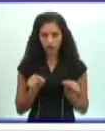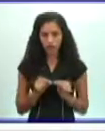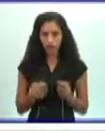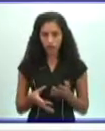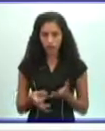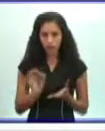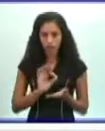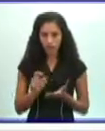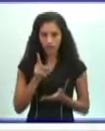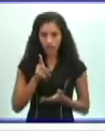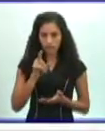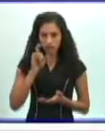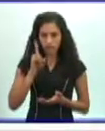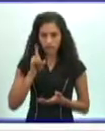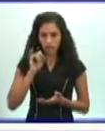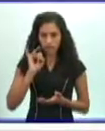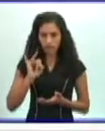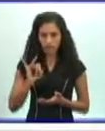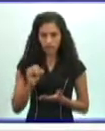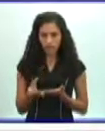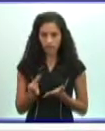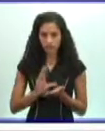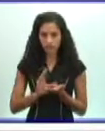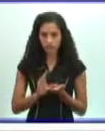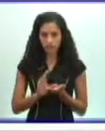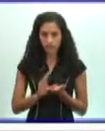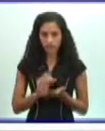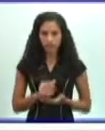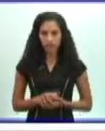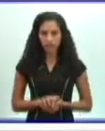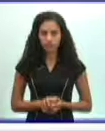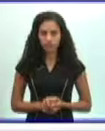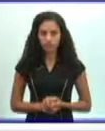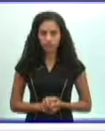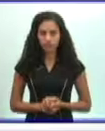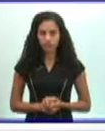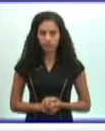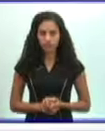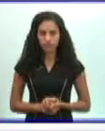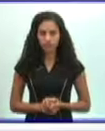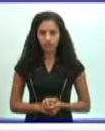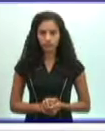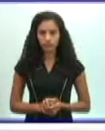página 117 de tu libro de texto.